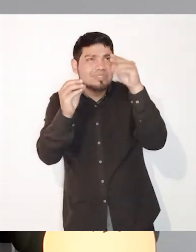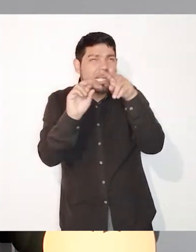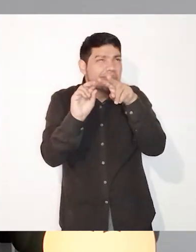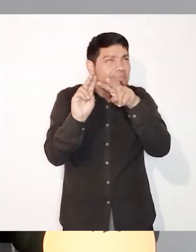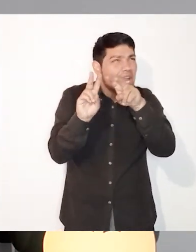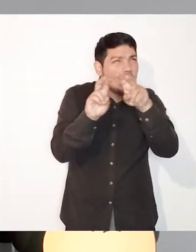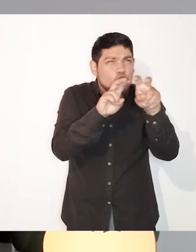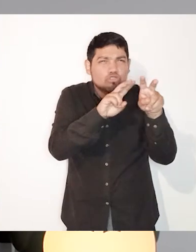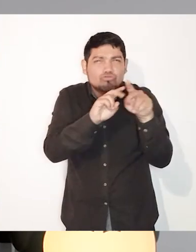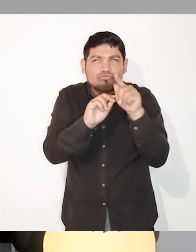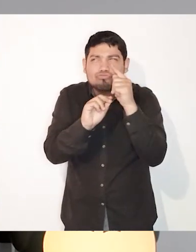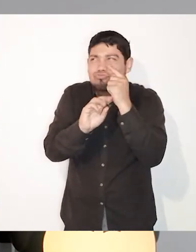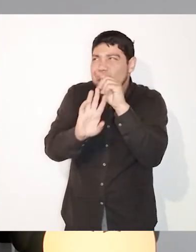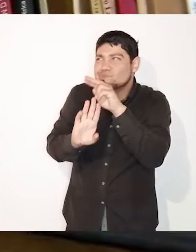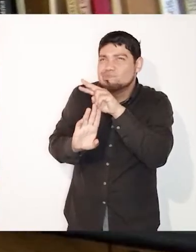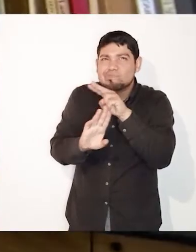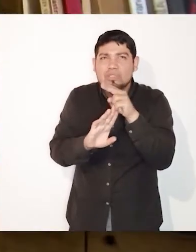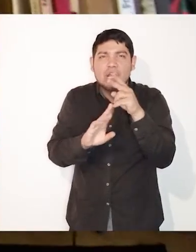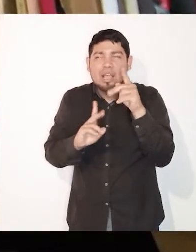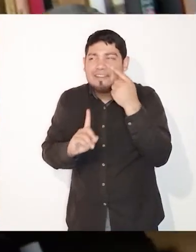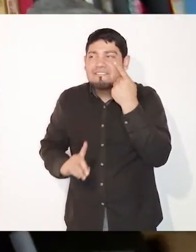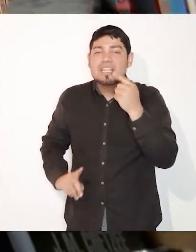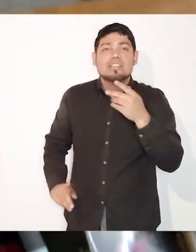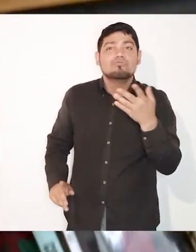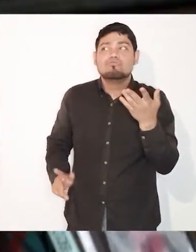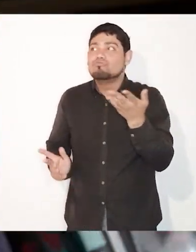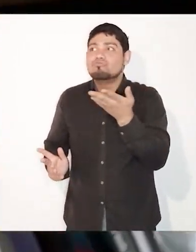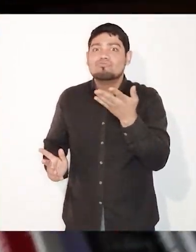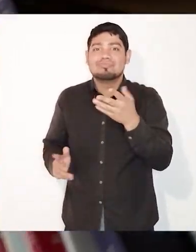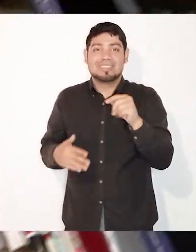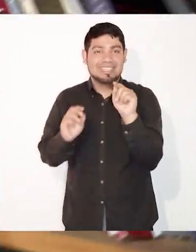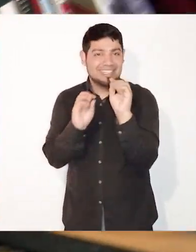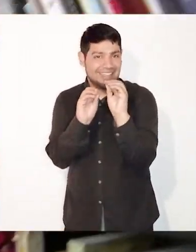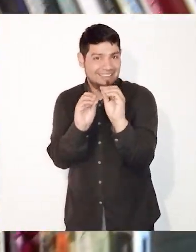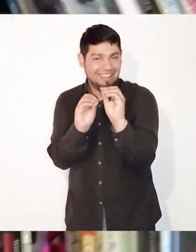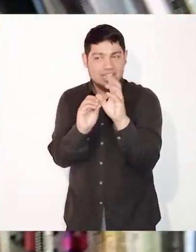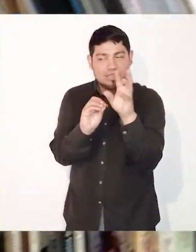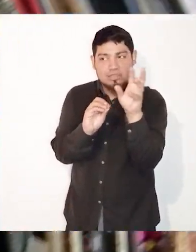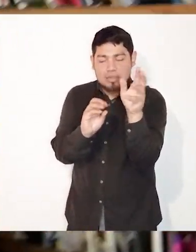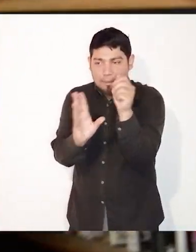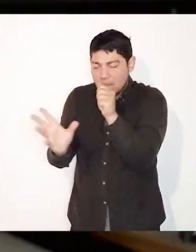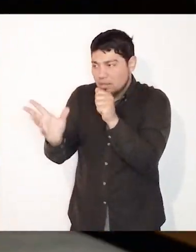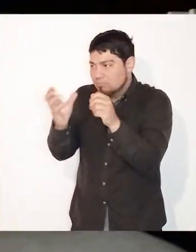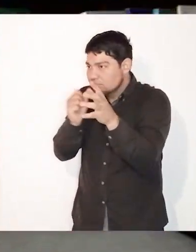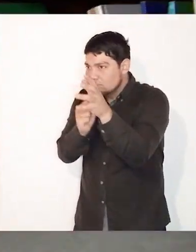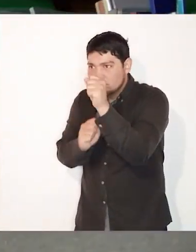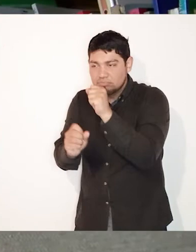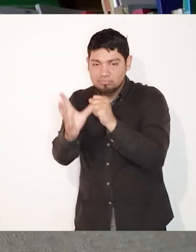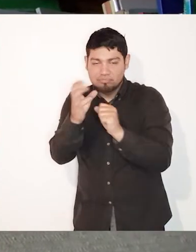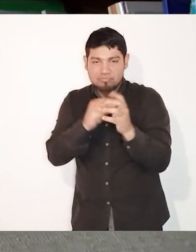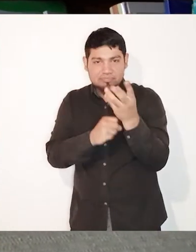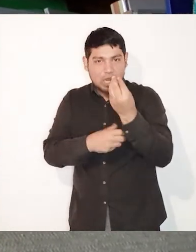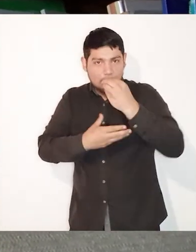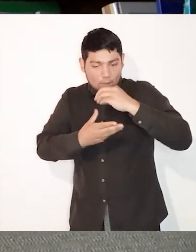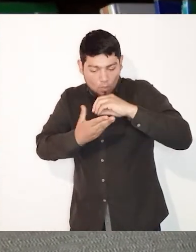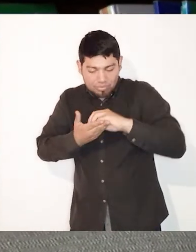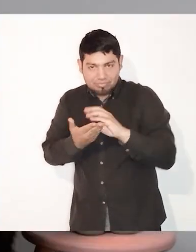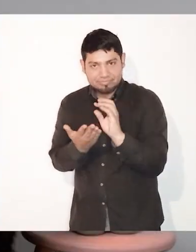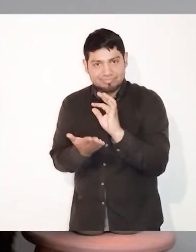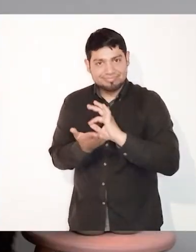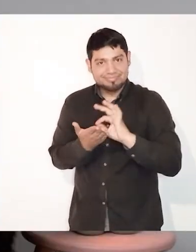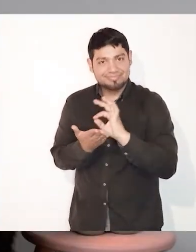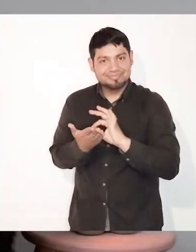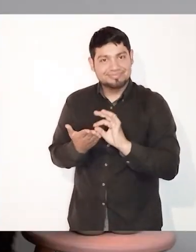el medio husmeando y olfateando, si se quiere, ciertos intersticios que nos entrega la realidad y las convierte en